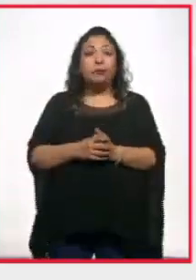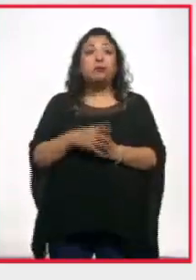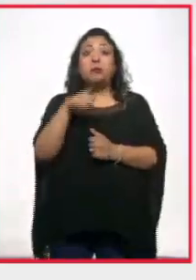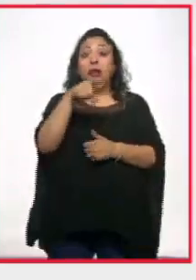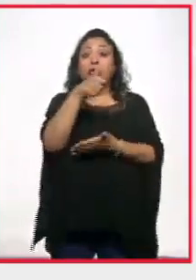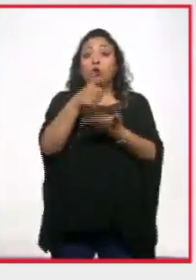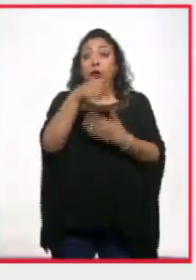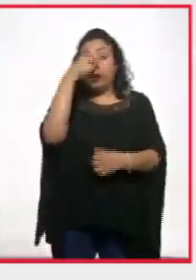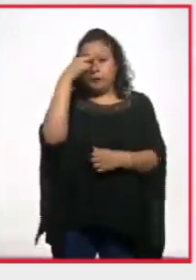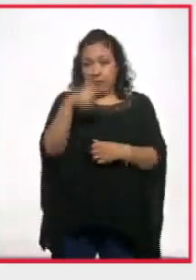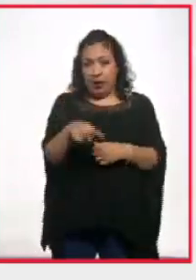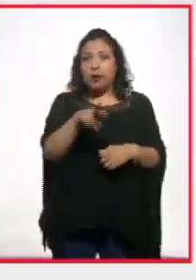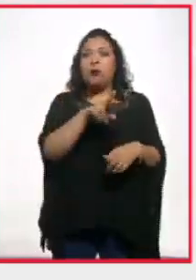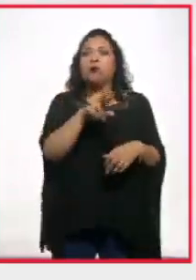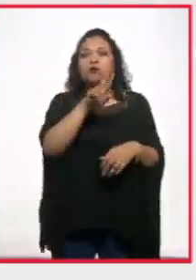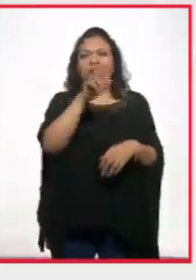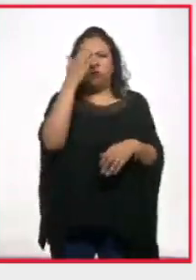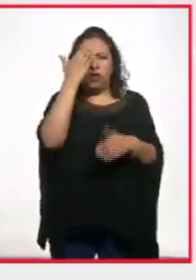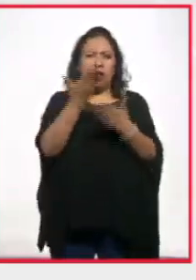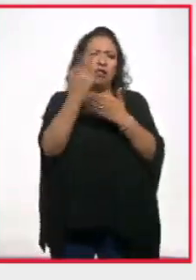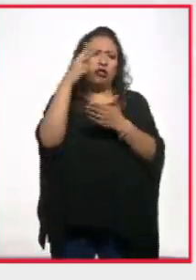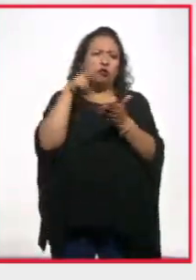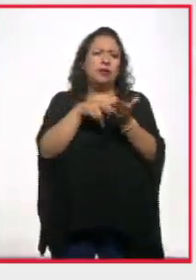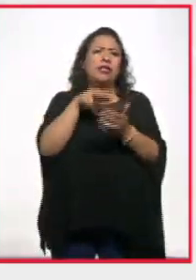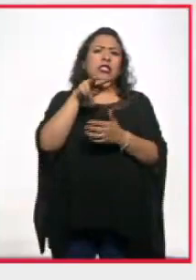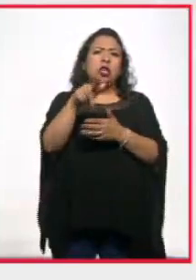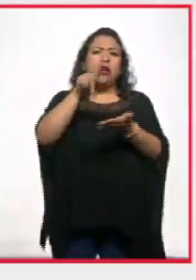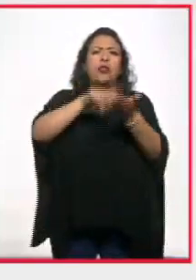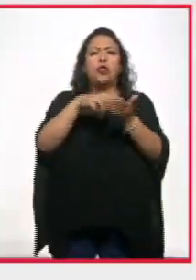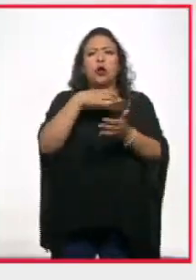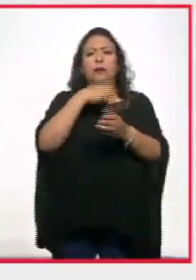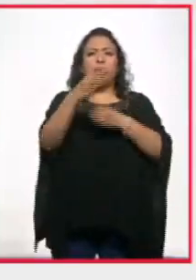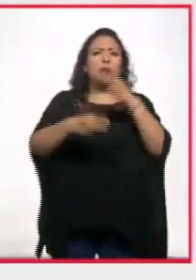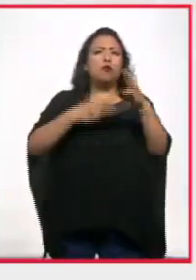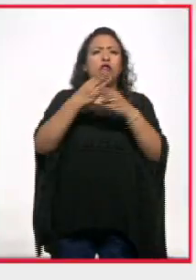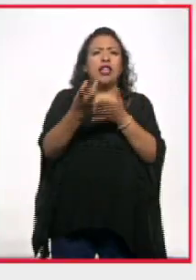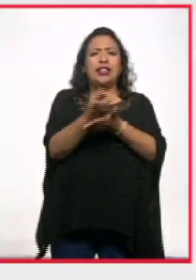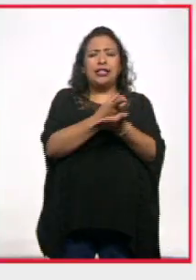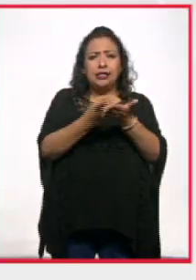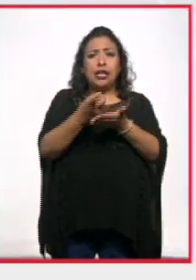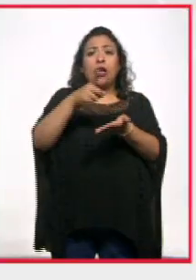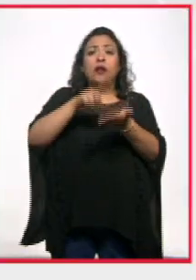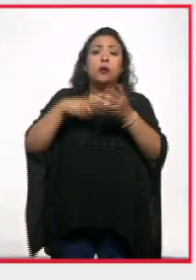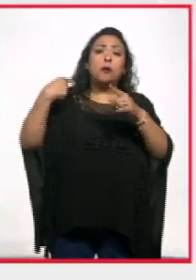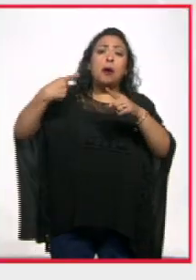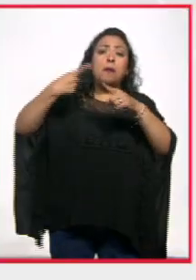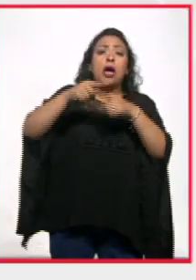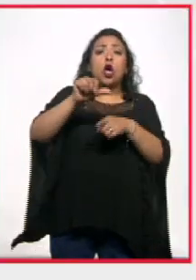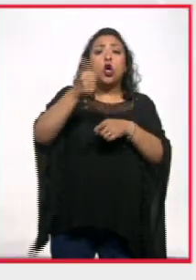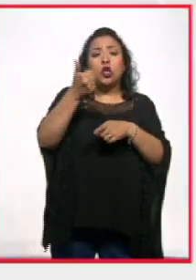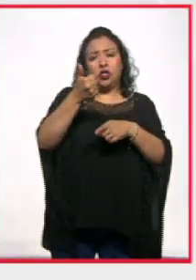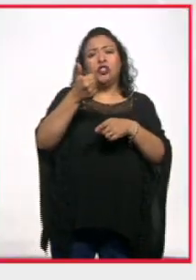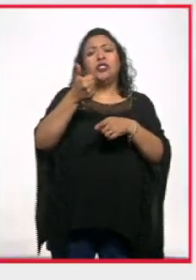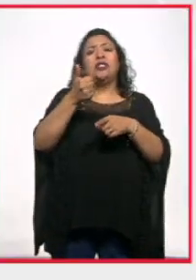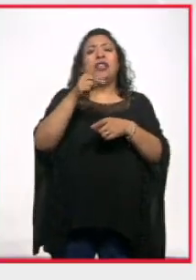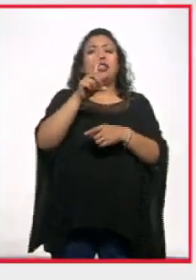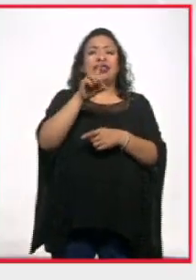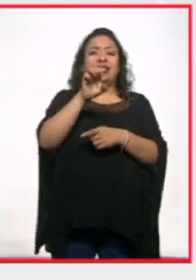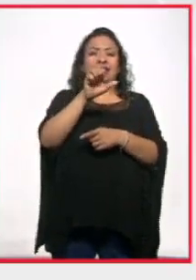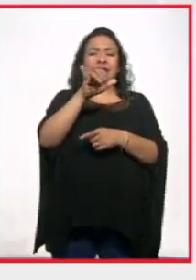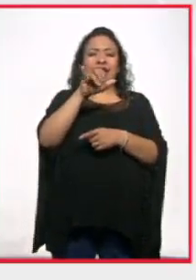En la Ciudad de México, reconocida en 2018 como capital mundial del diseño, se lleva a cabo la 11ª edición de Design Week